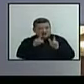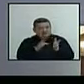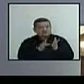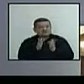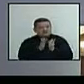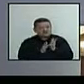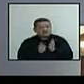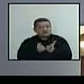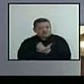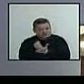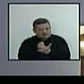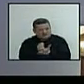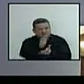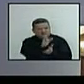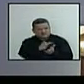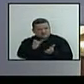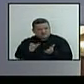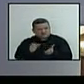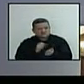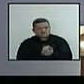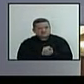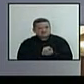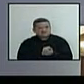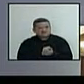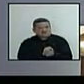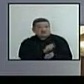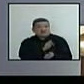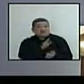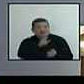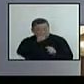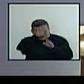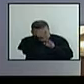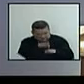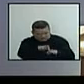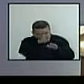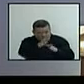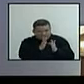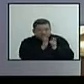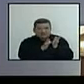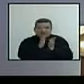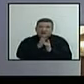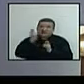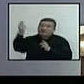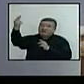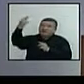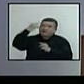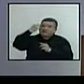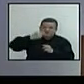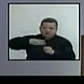mi servidor. A quien me sirva, el Padre lo premiará.